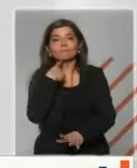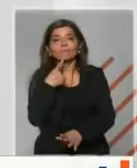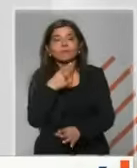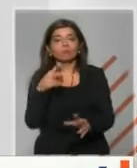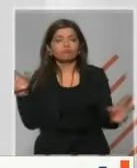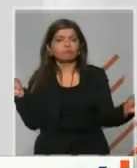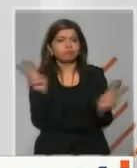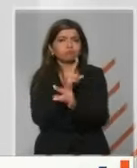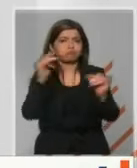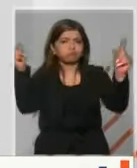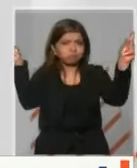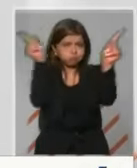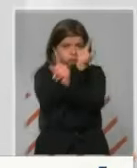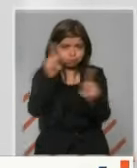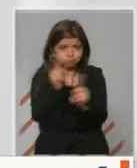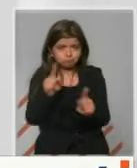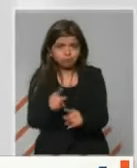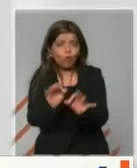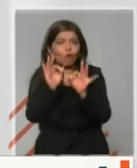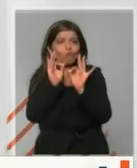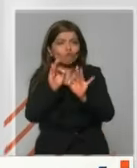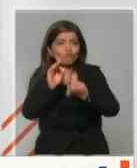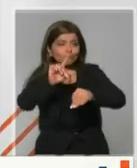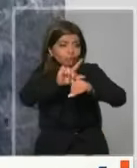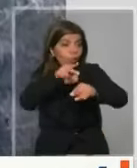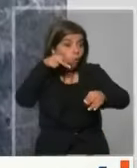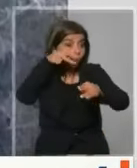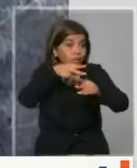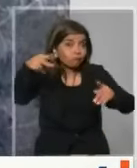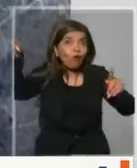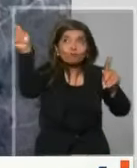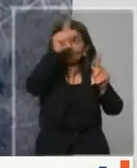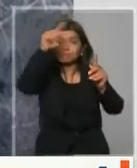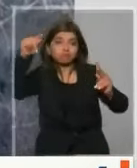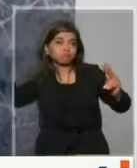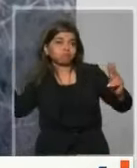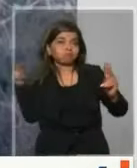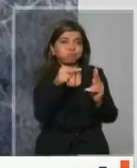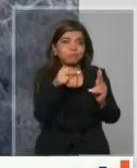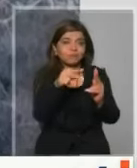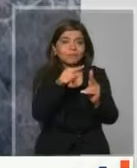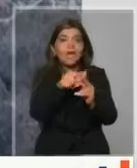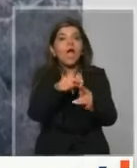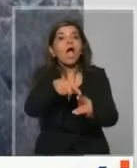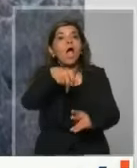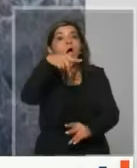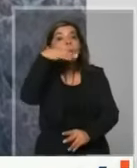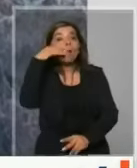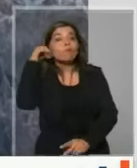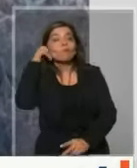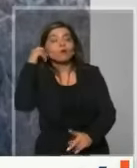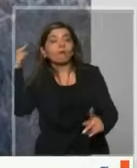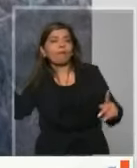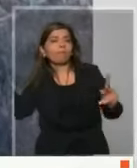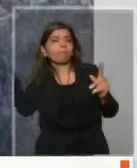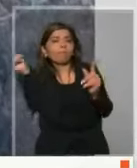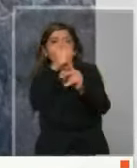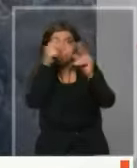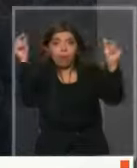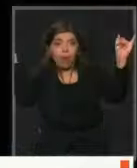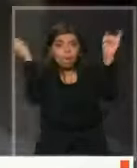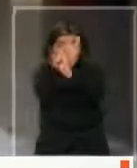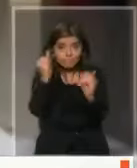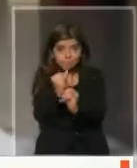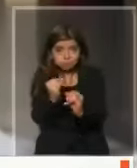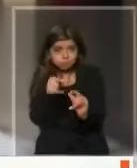tormenta eléctrica azotó justo el lugar que visitaban. Gabriela Basallo y Samuel Sierra fueron impactados por un rayo.